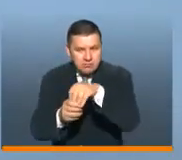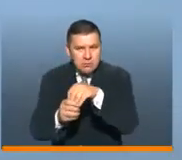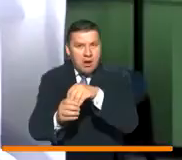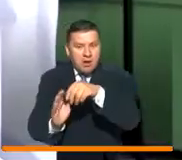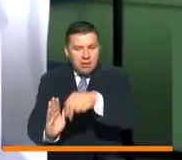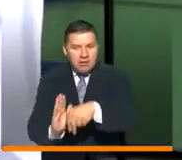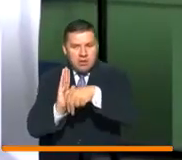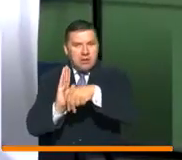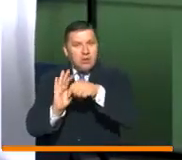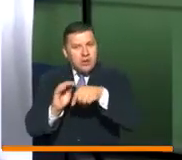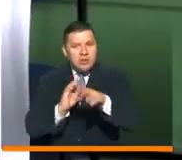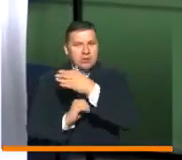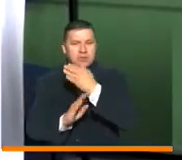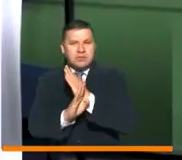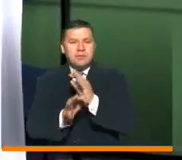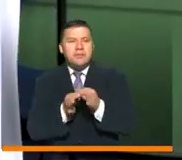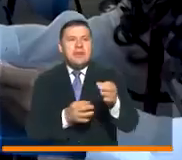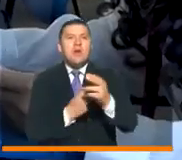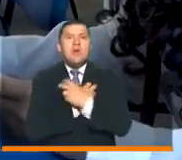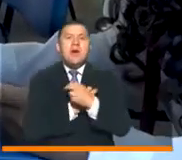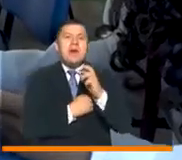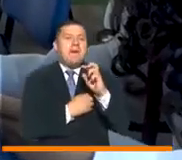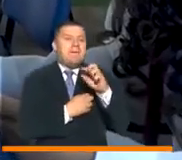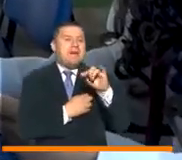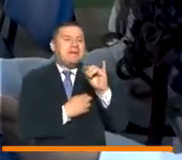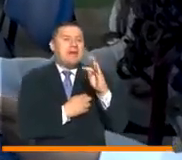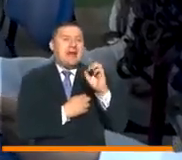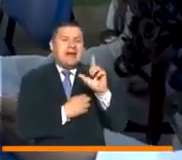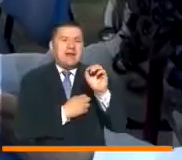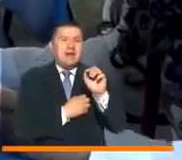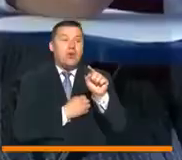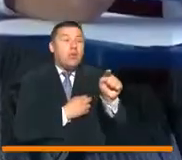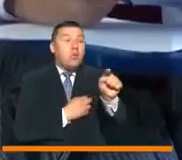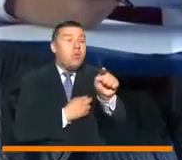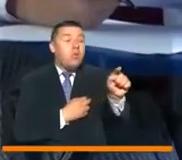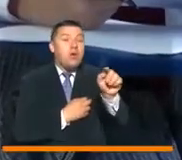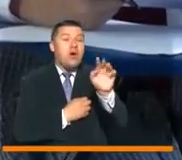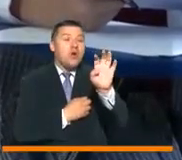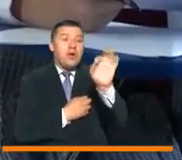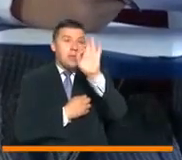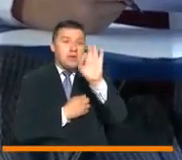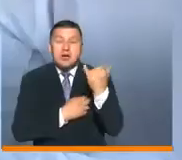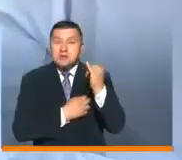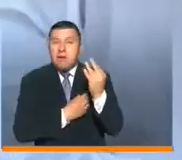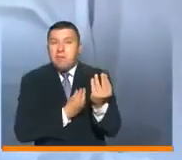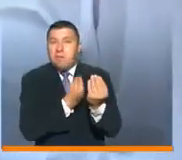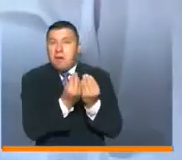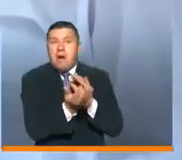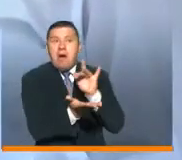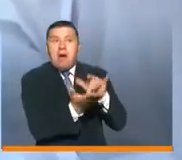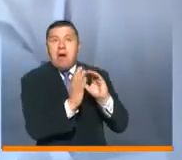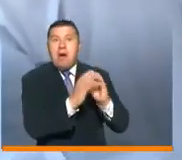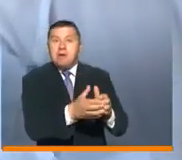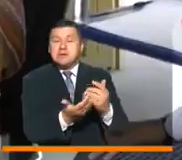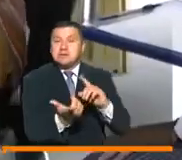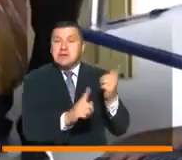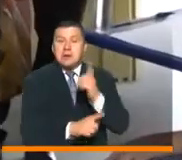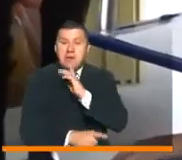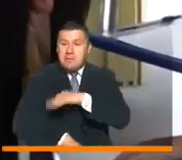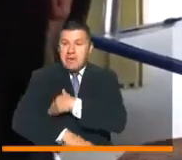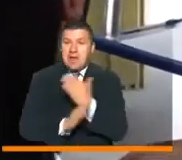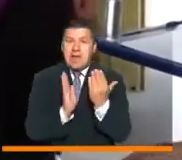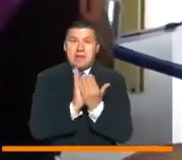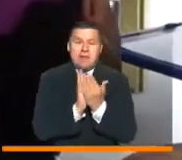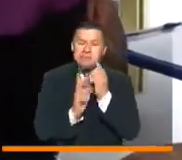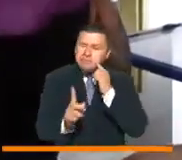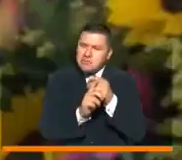bienestar y seguridad. En Pitalito, Huila, el 90% de las instituciones educativas ya regresaron a las aulas y el Ministerio de